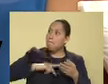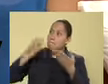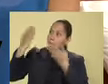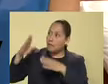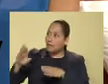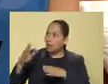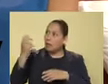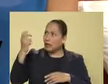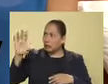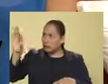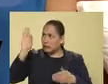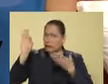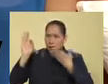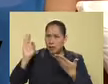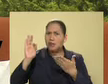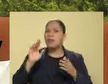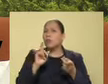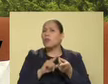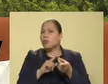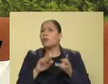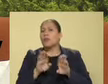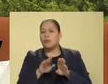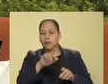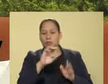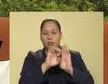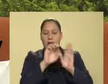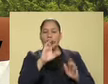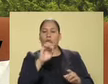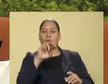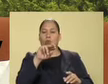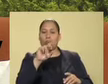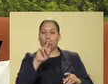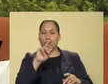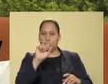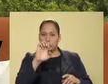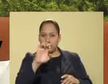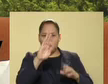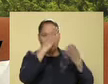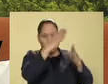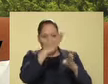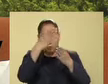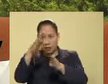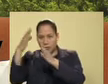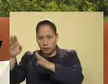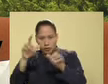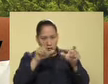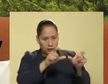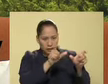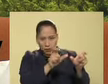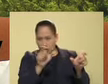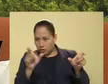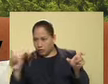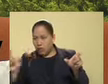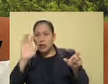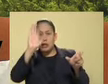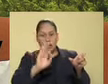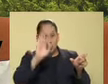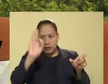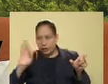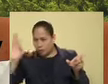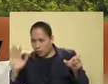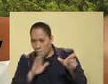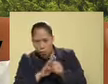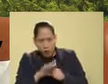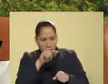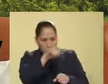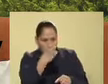nos conviene? Lo puedes checar en páginas de Conducef, por ejemplo, qué intereses tienen y cuál es el que más te conviene. Pero también